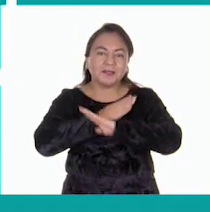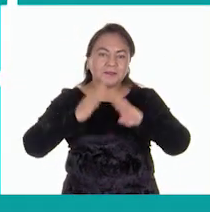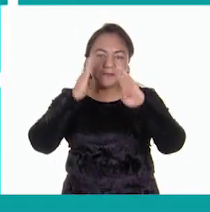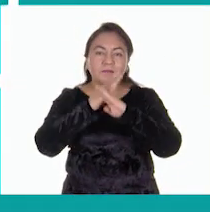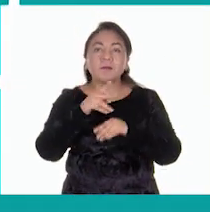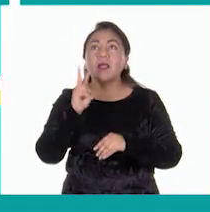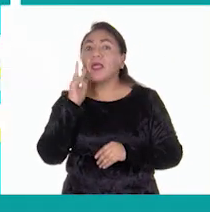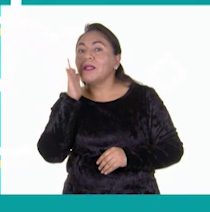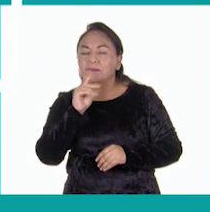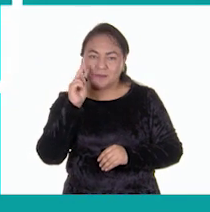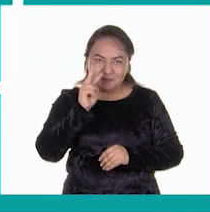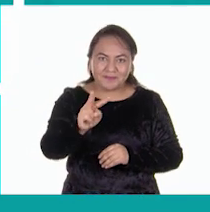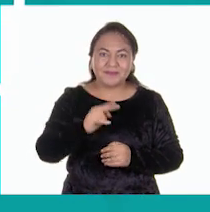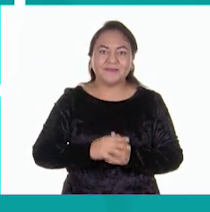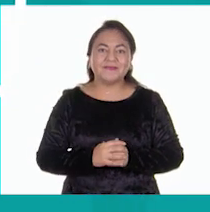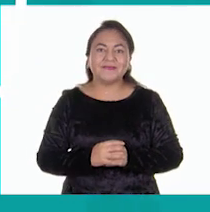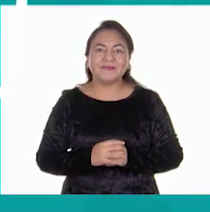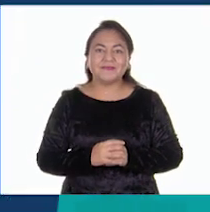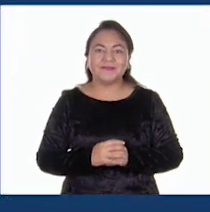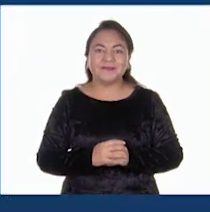te la pierdas.